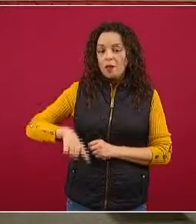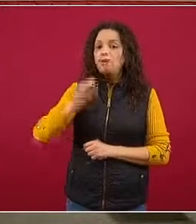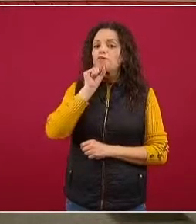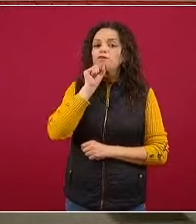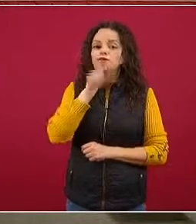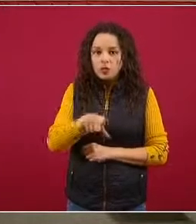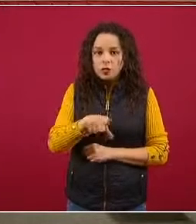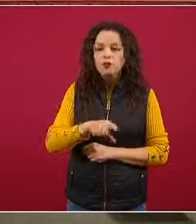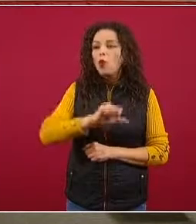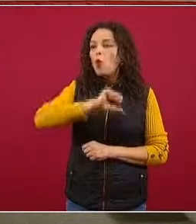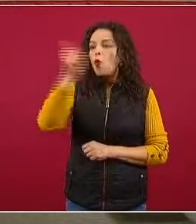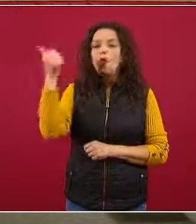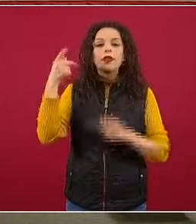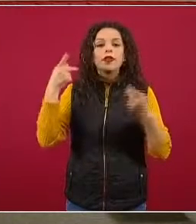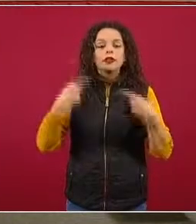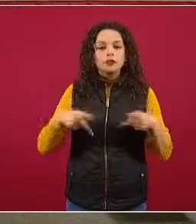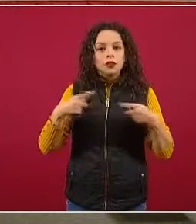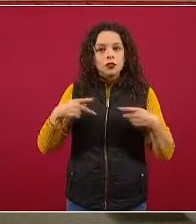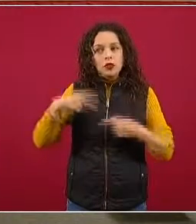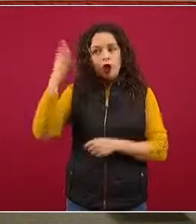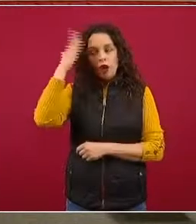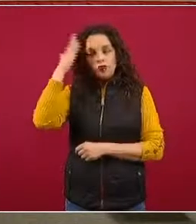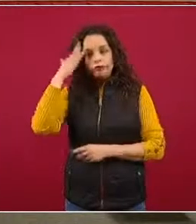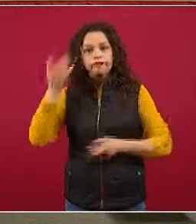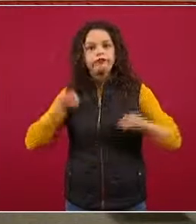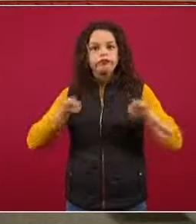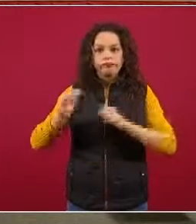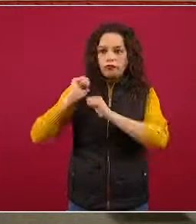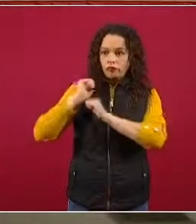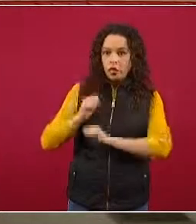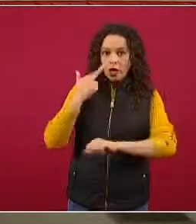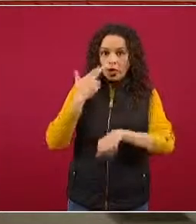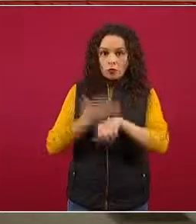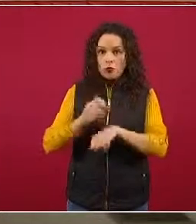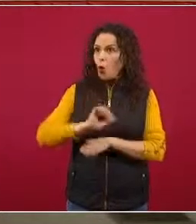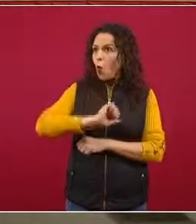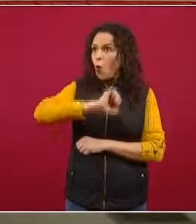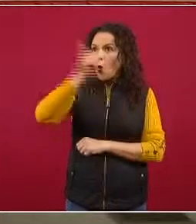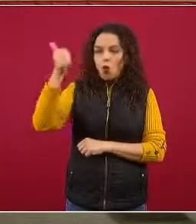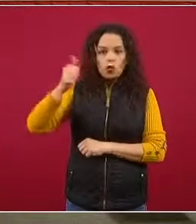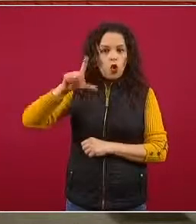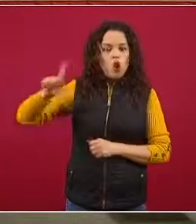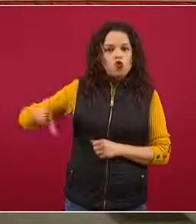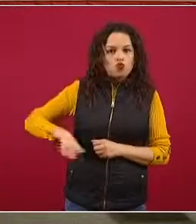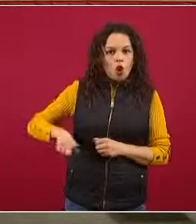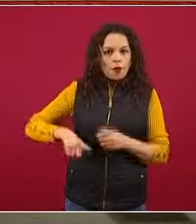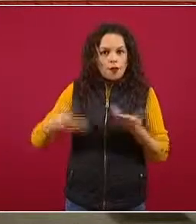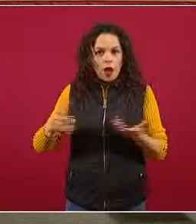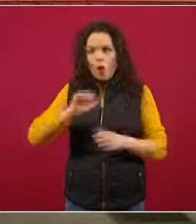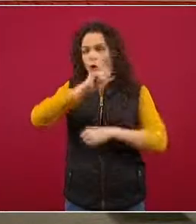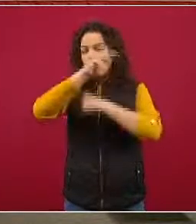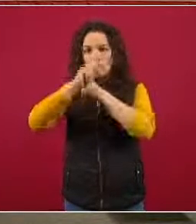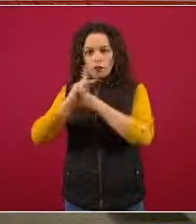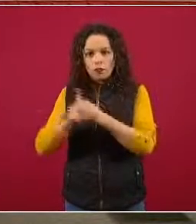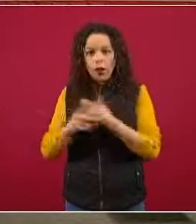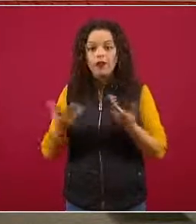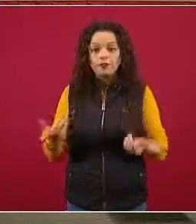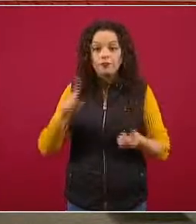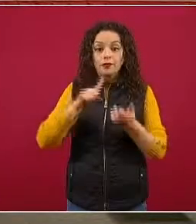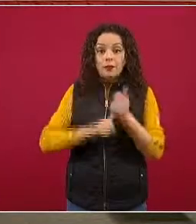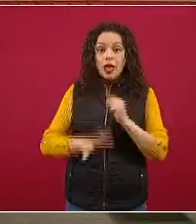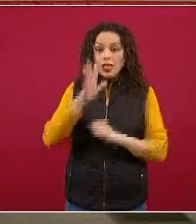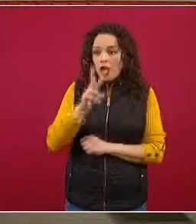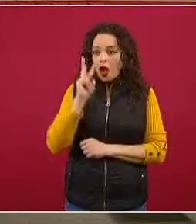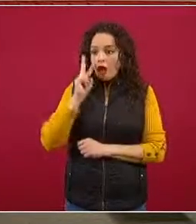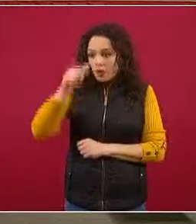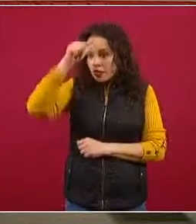personas titulares de otros gobiernos, es que las actividades, dado que se están acercando al nivel máximo